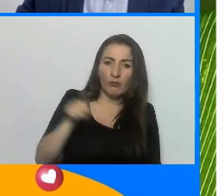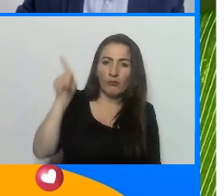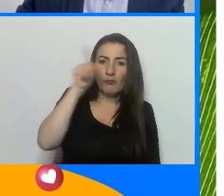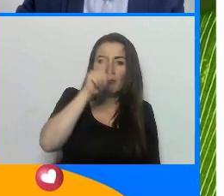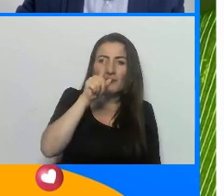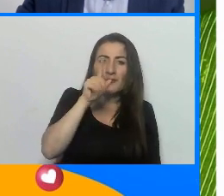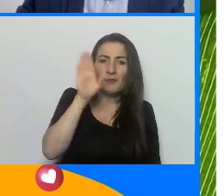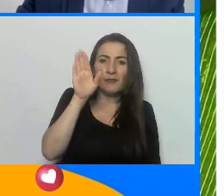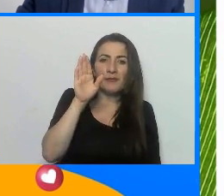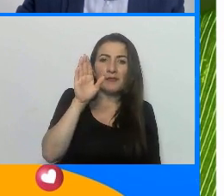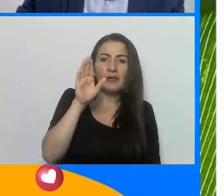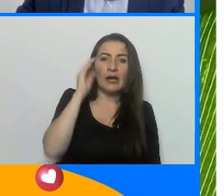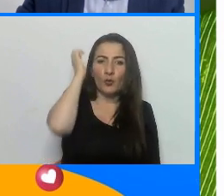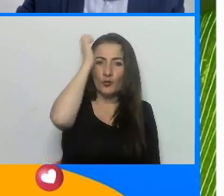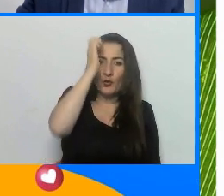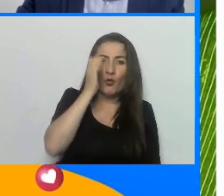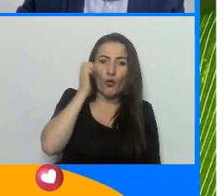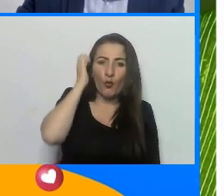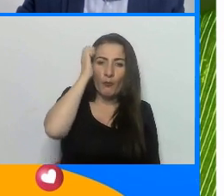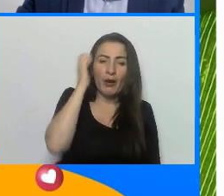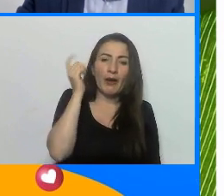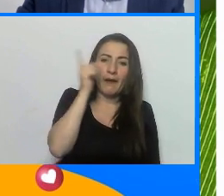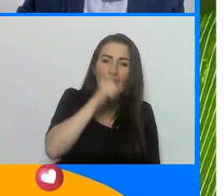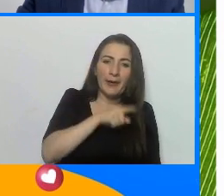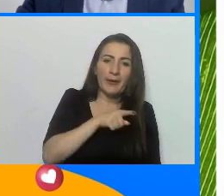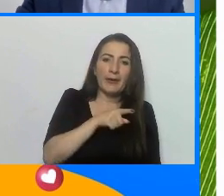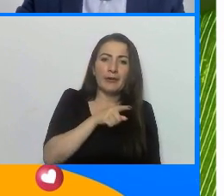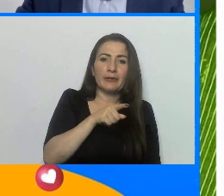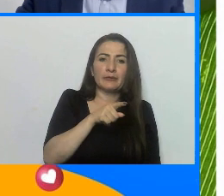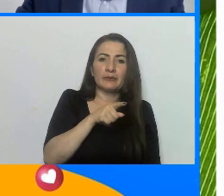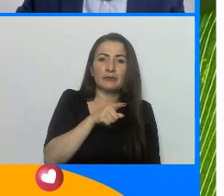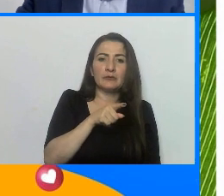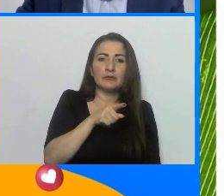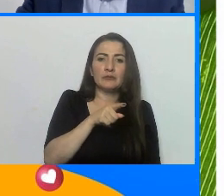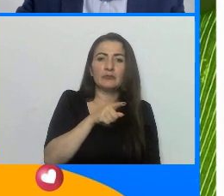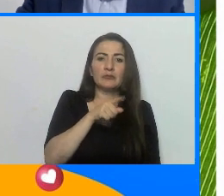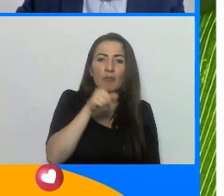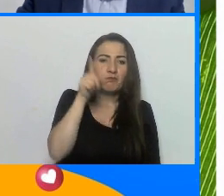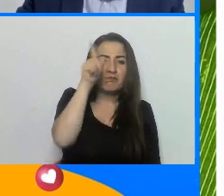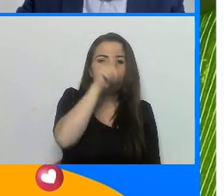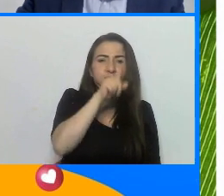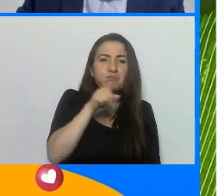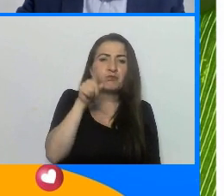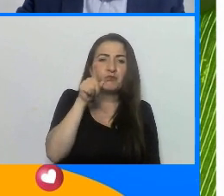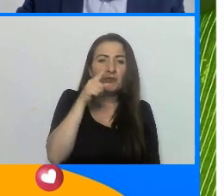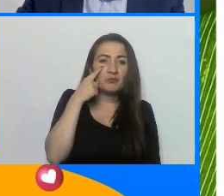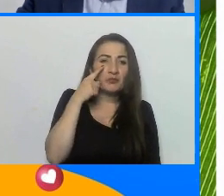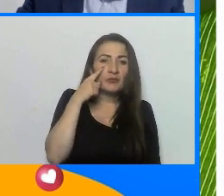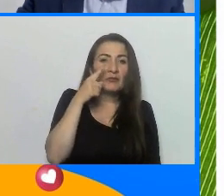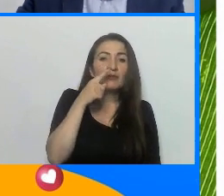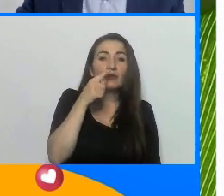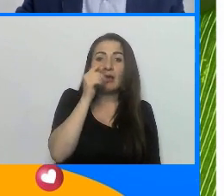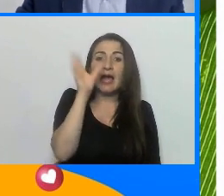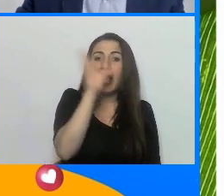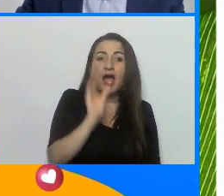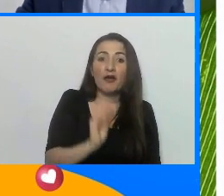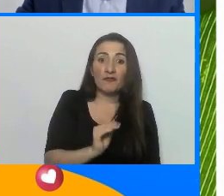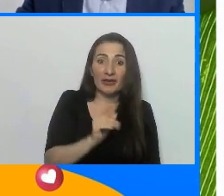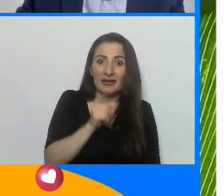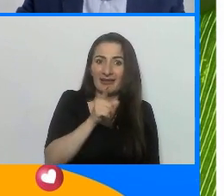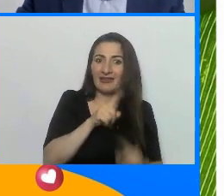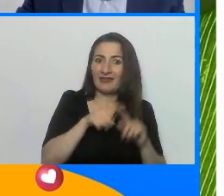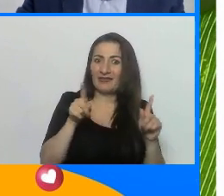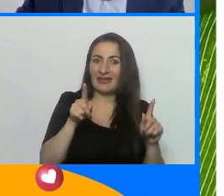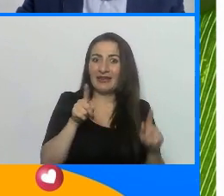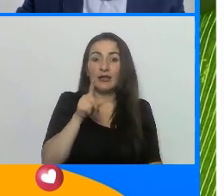del antiguo continente, y acá en el nuevo continente, está en Europa, ¿sí? Todo esto para acá, pero miren que en África no está, ¿sí? Y si nosotros